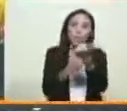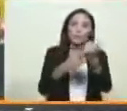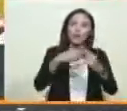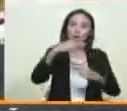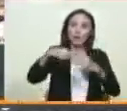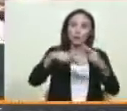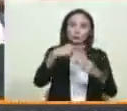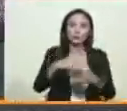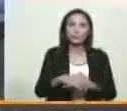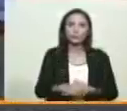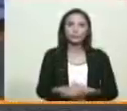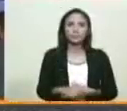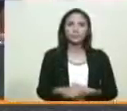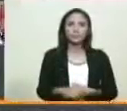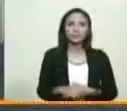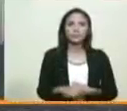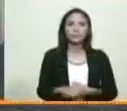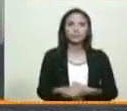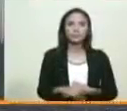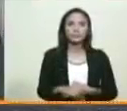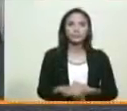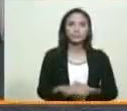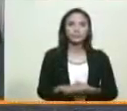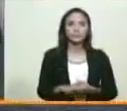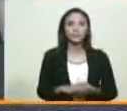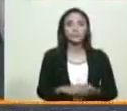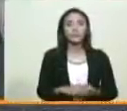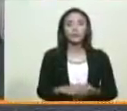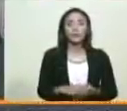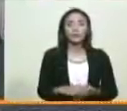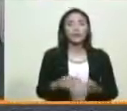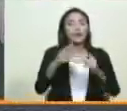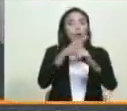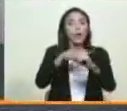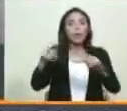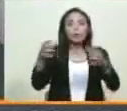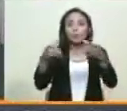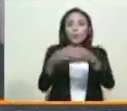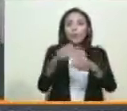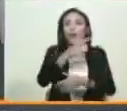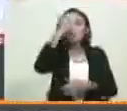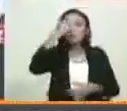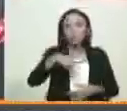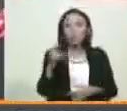Jorge. Vamos a darle un saludo al movimiento Somos Venezuela.